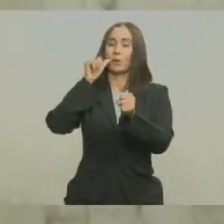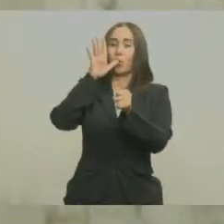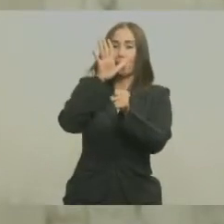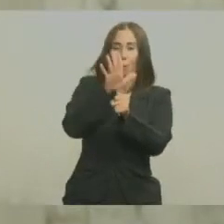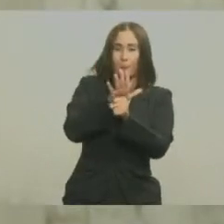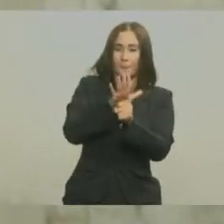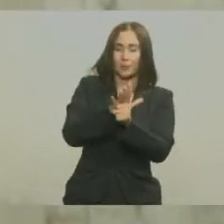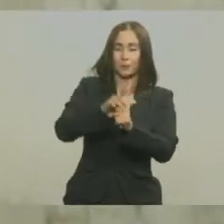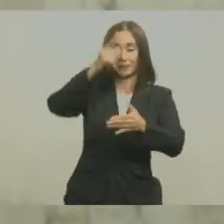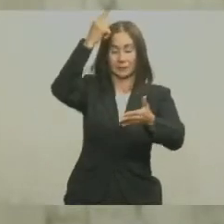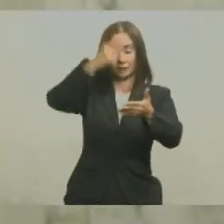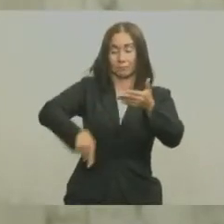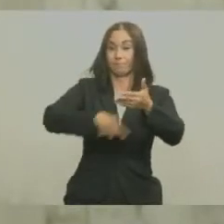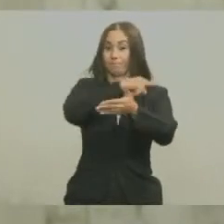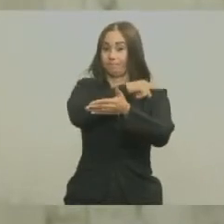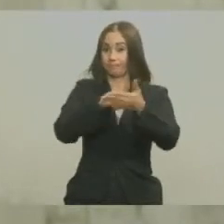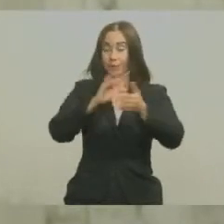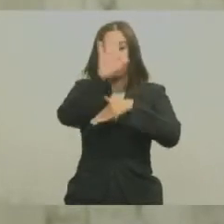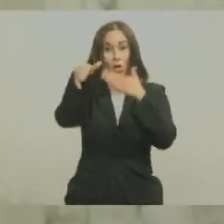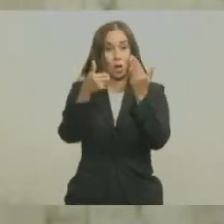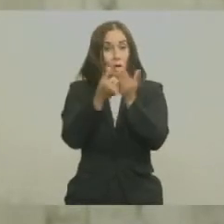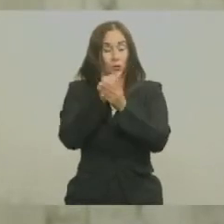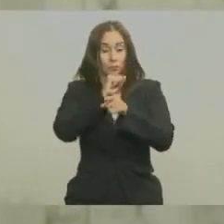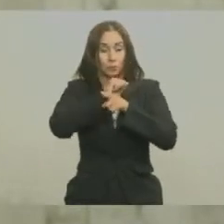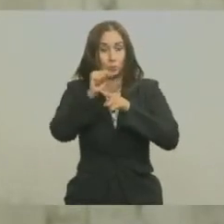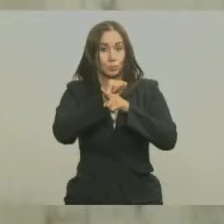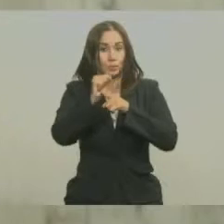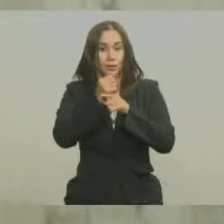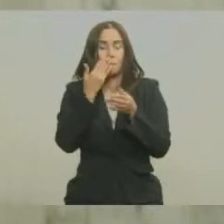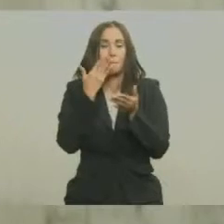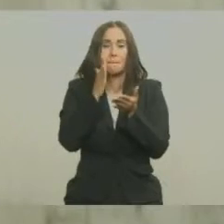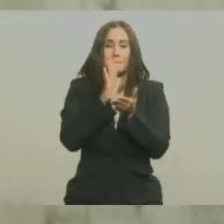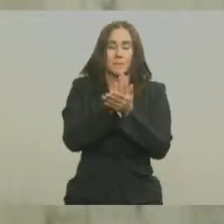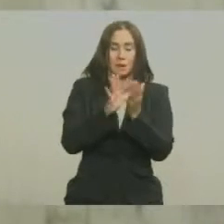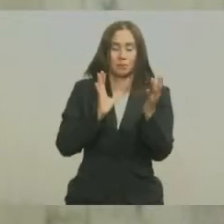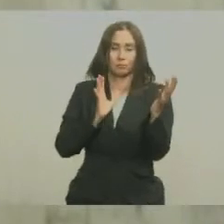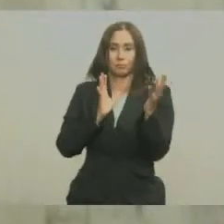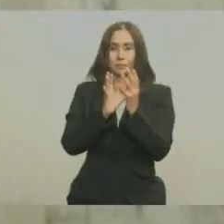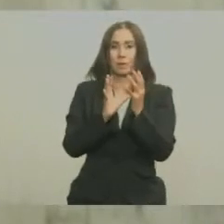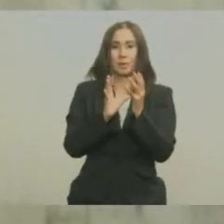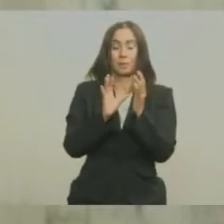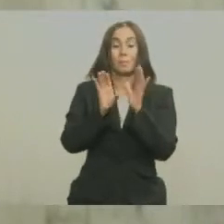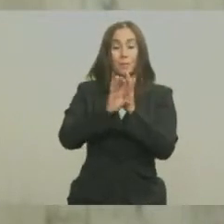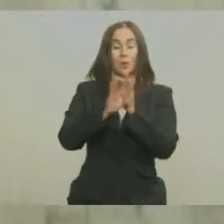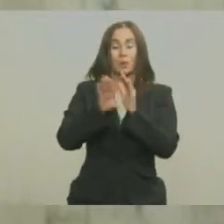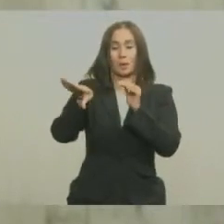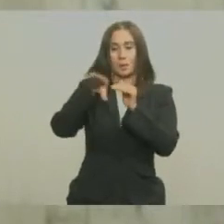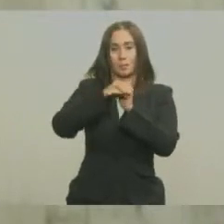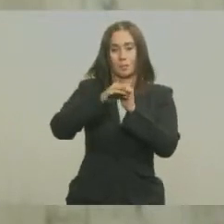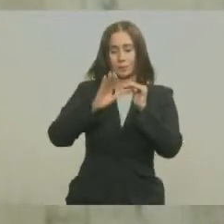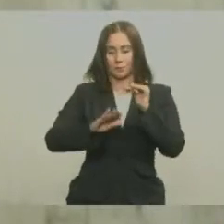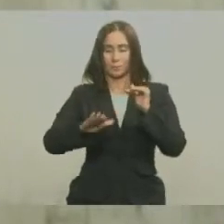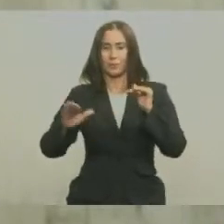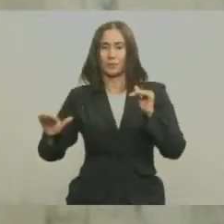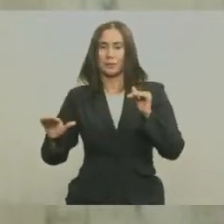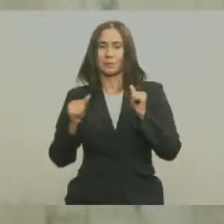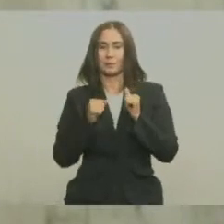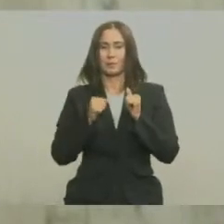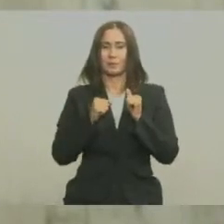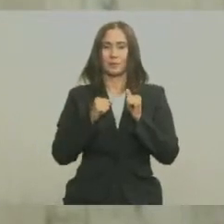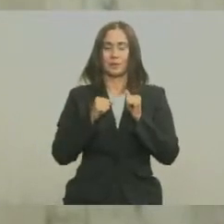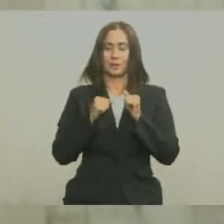cito, erradicar todas las prácticas perjudiciales como el matrimonio infantil temprano